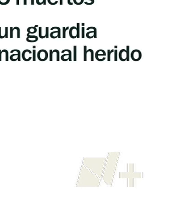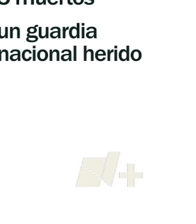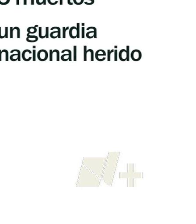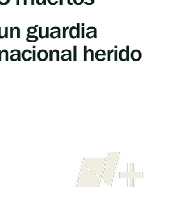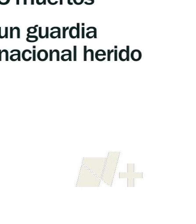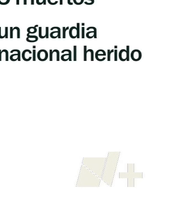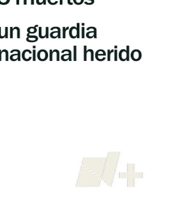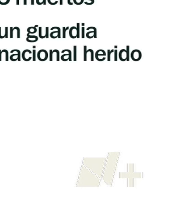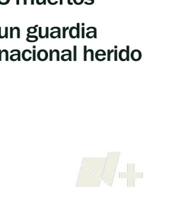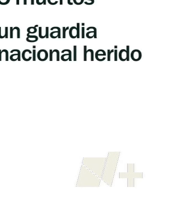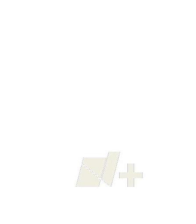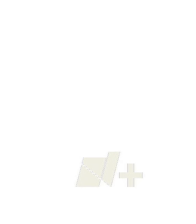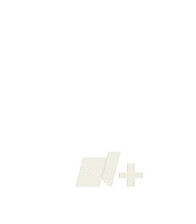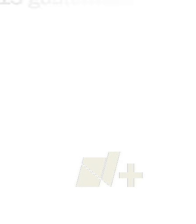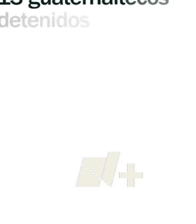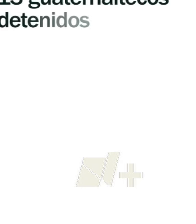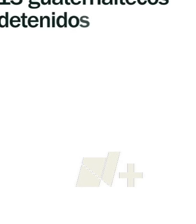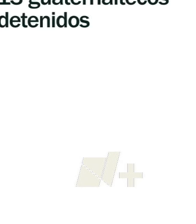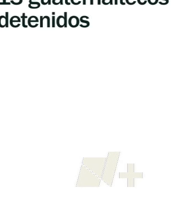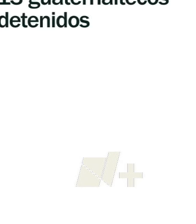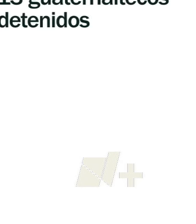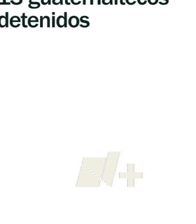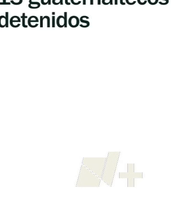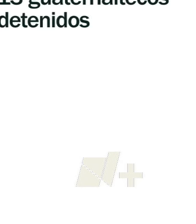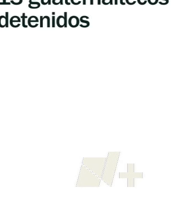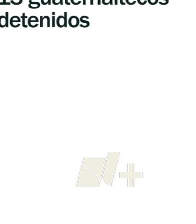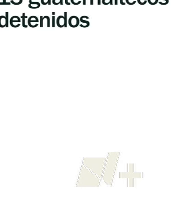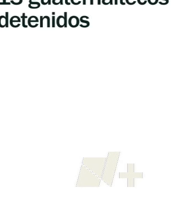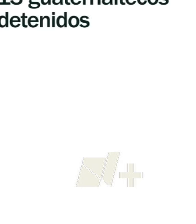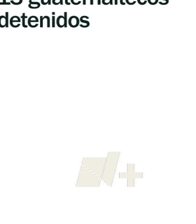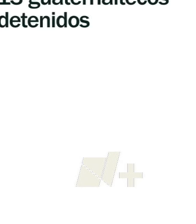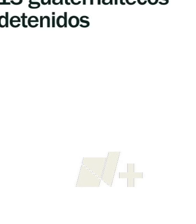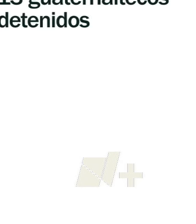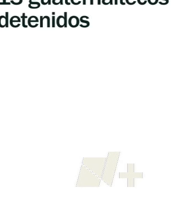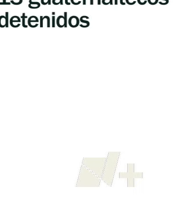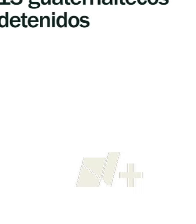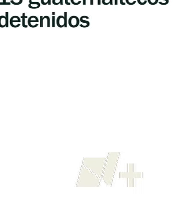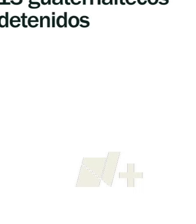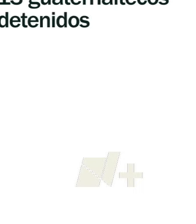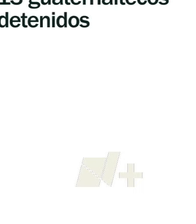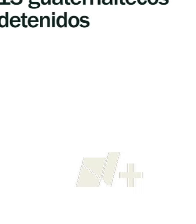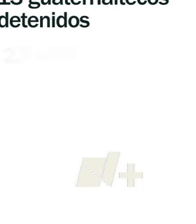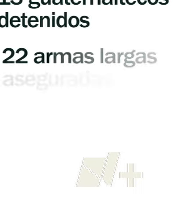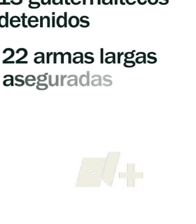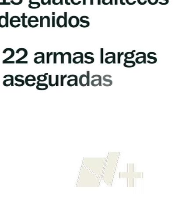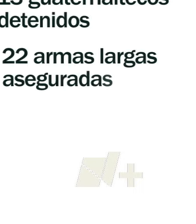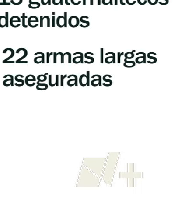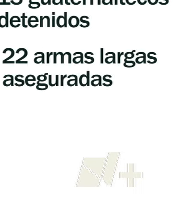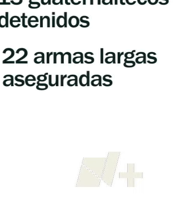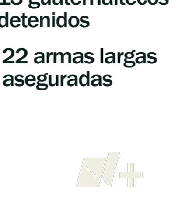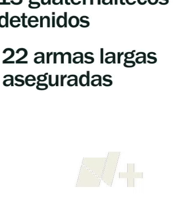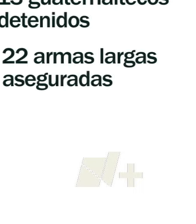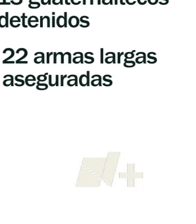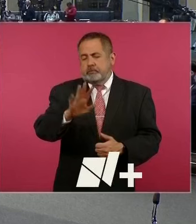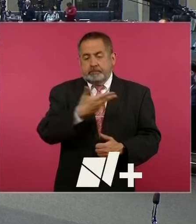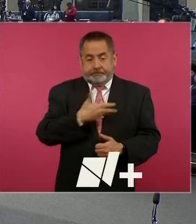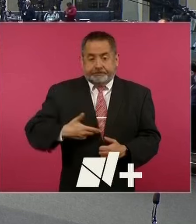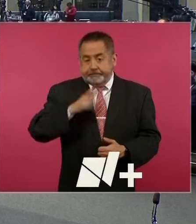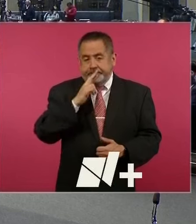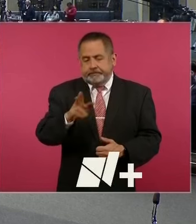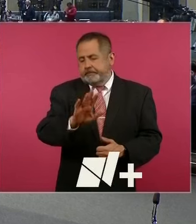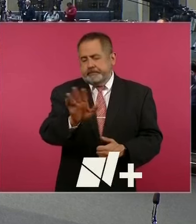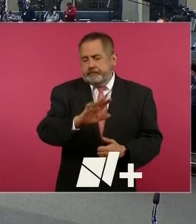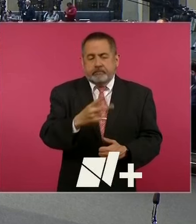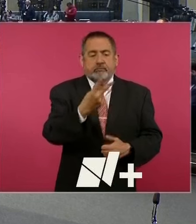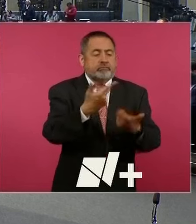herido hubo 13 detenidos de origen guatemalteco a quienes se les aseguraron 22 armas largas F un